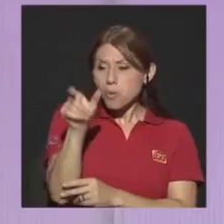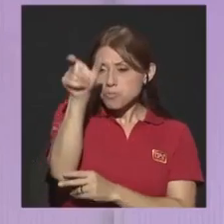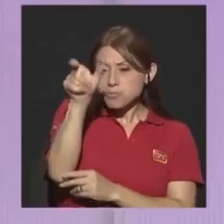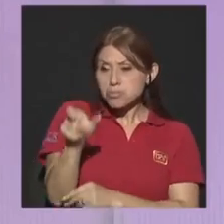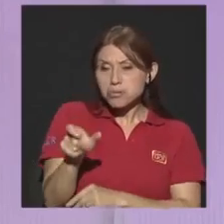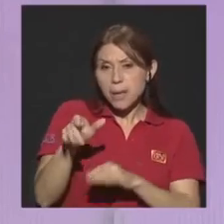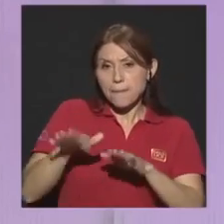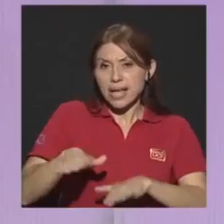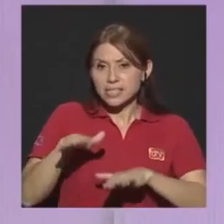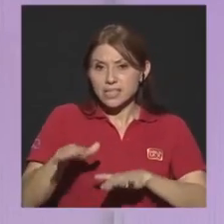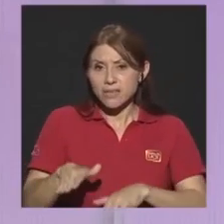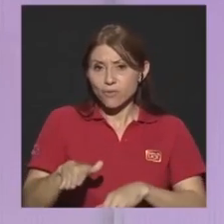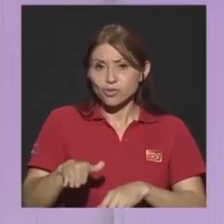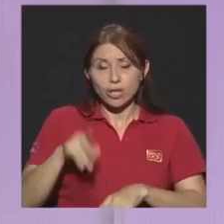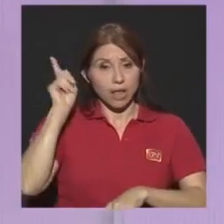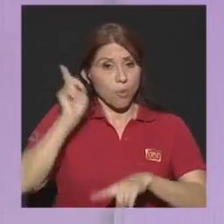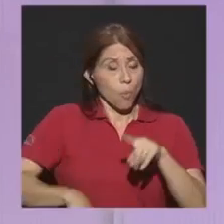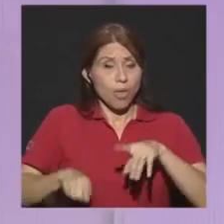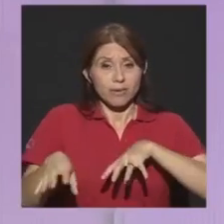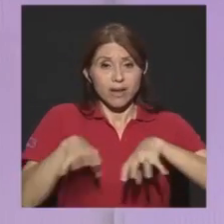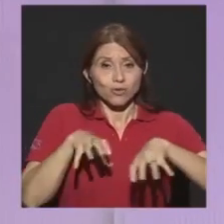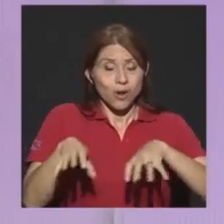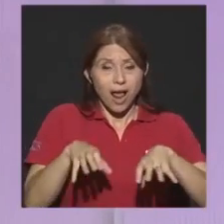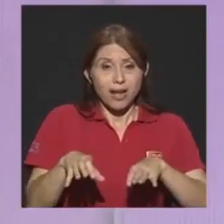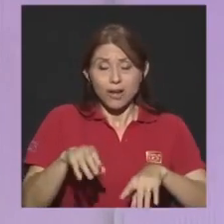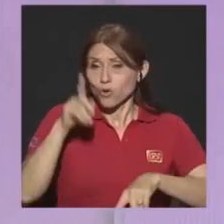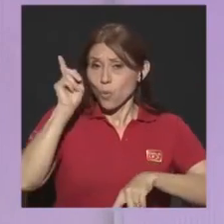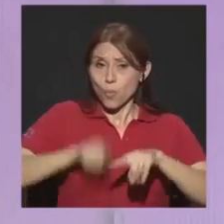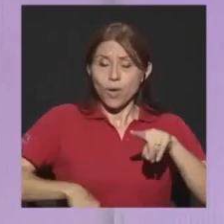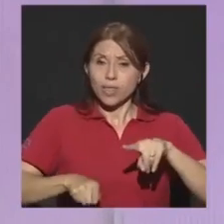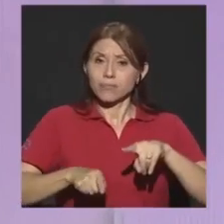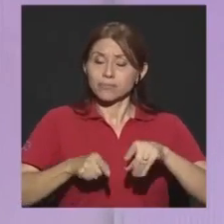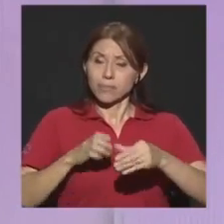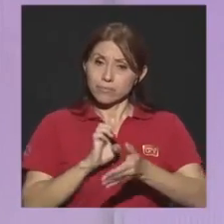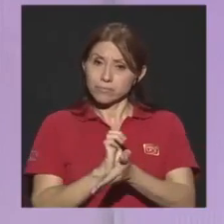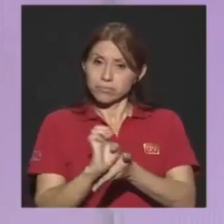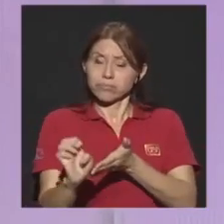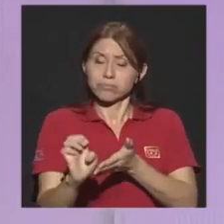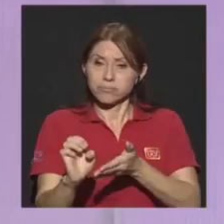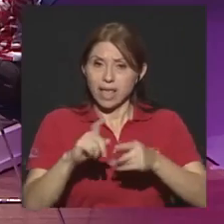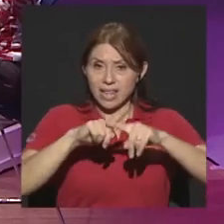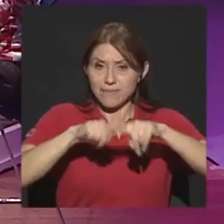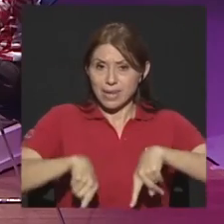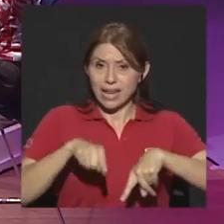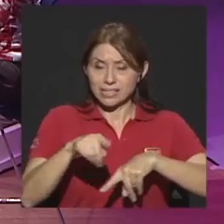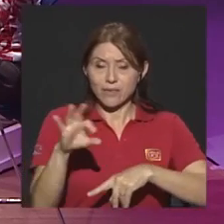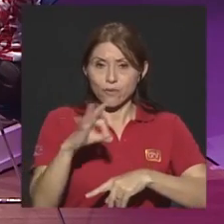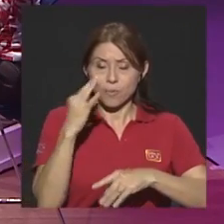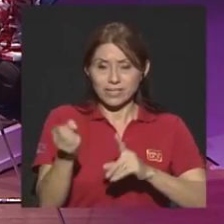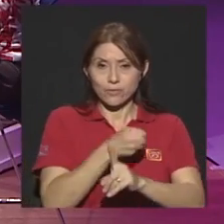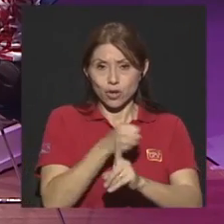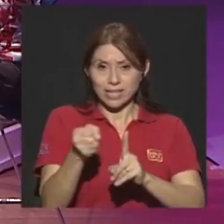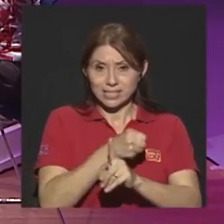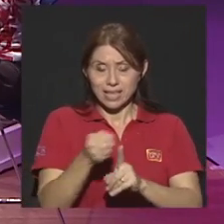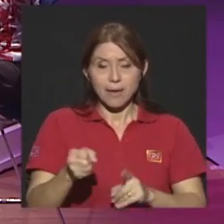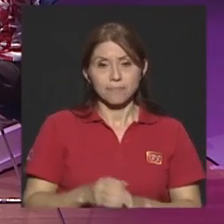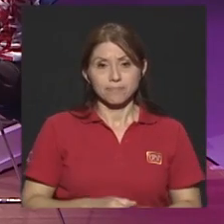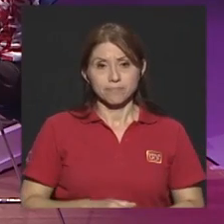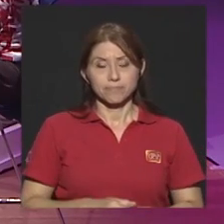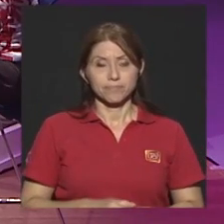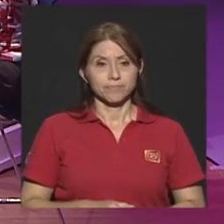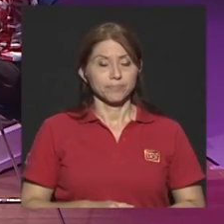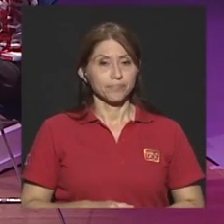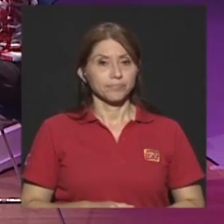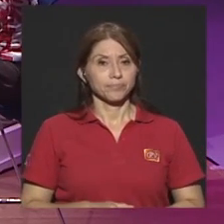incapaces de reaccionar o tener capacidad de agencia para combatir y eliminar esas formas de violencia. Yo quería aportar,